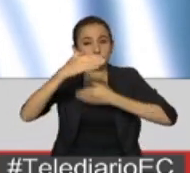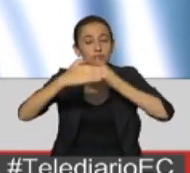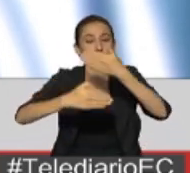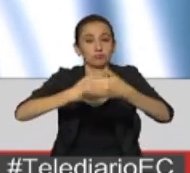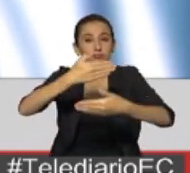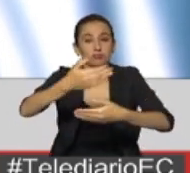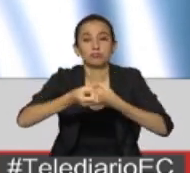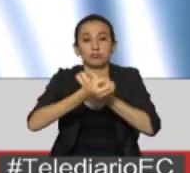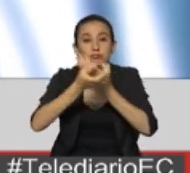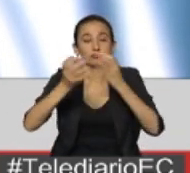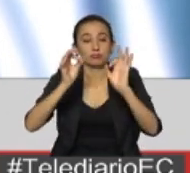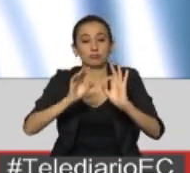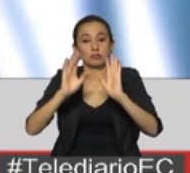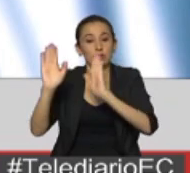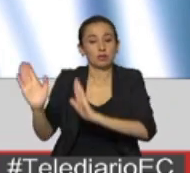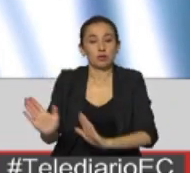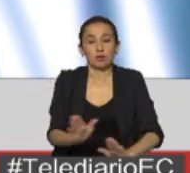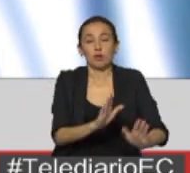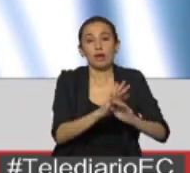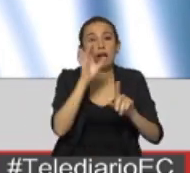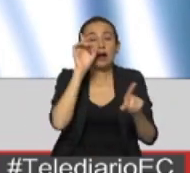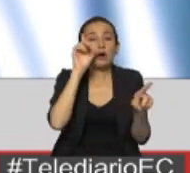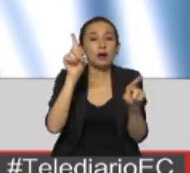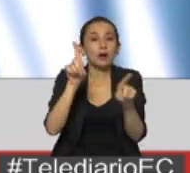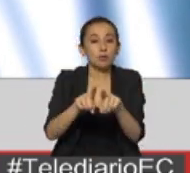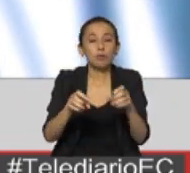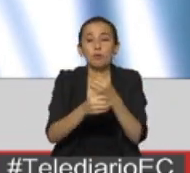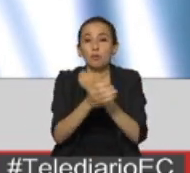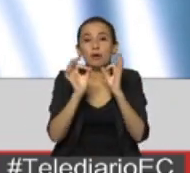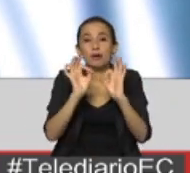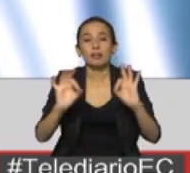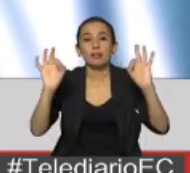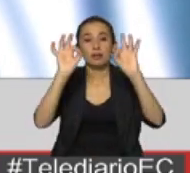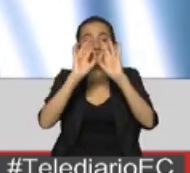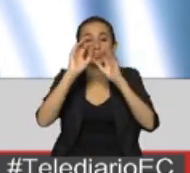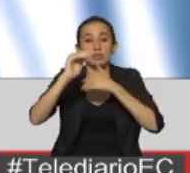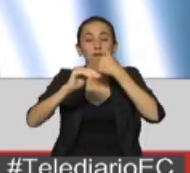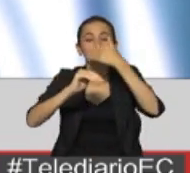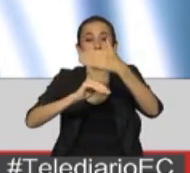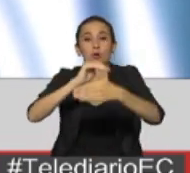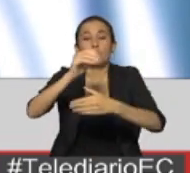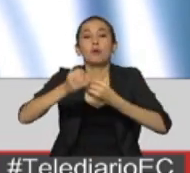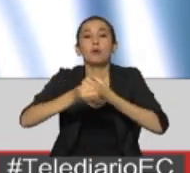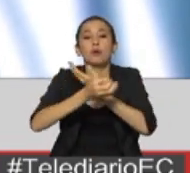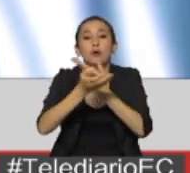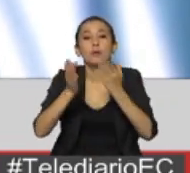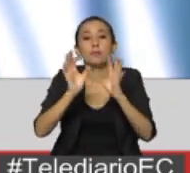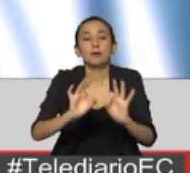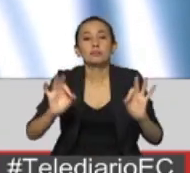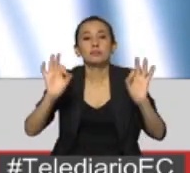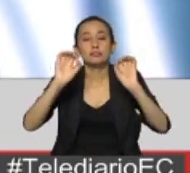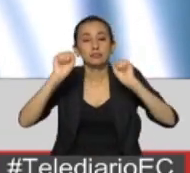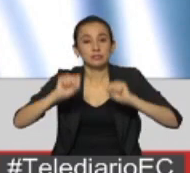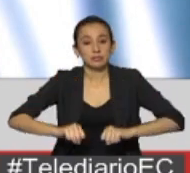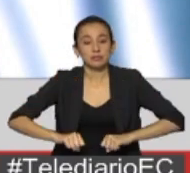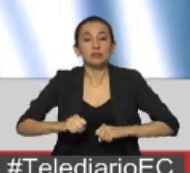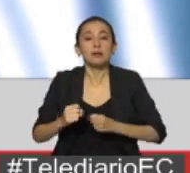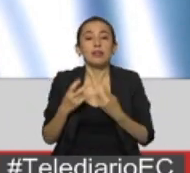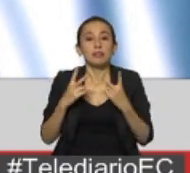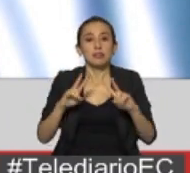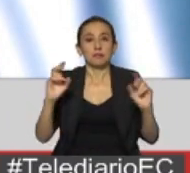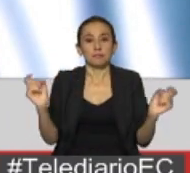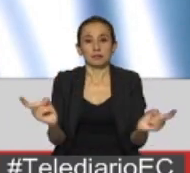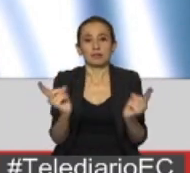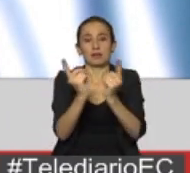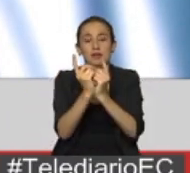asimismo, llegar a un acuerdo ya en una negociación bilateral con nuestros gobiernos autónomos descentralizados y encontrar